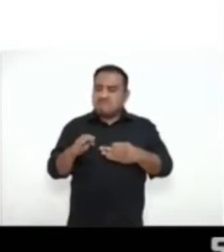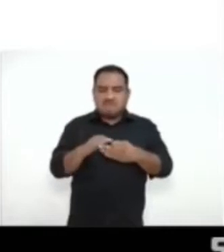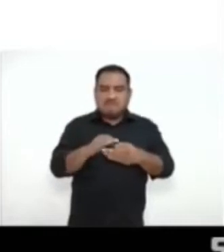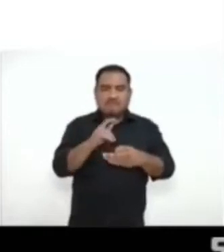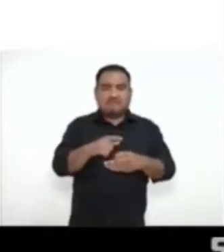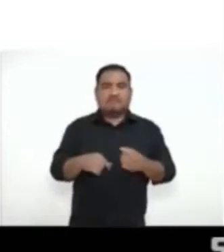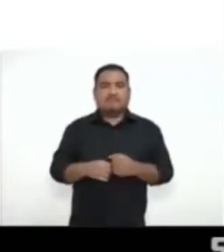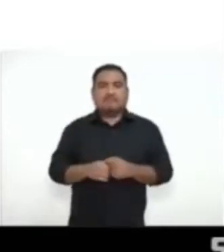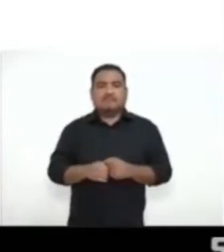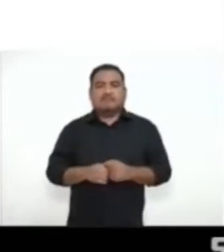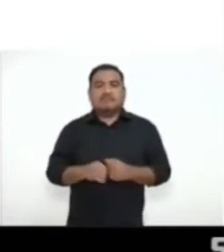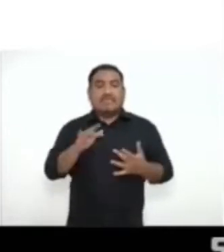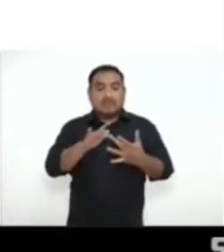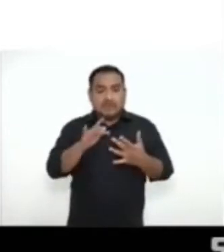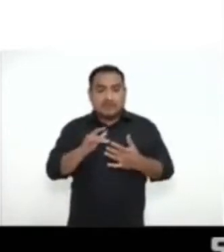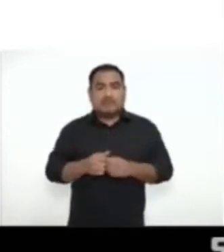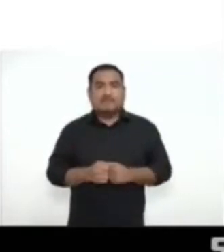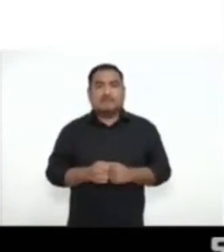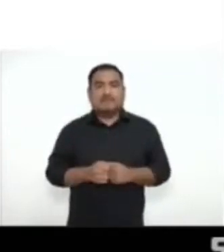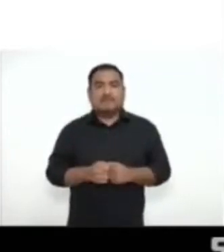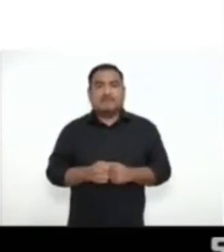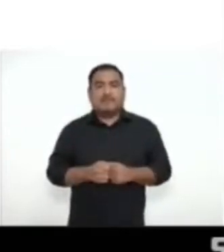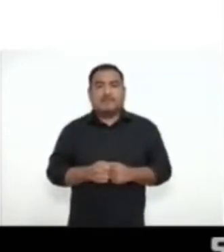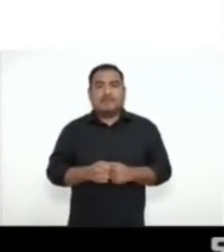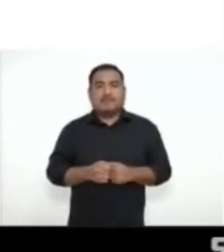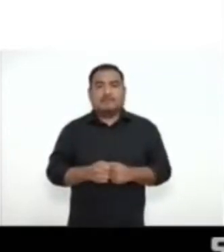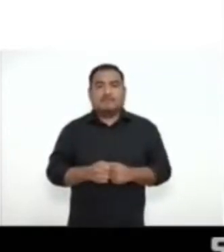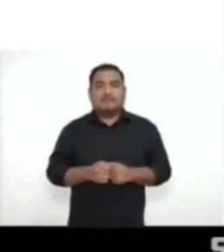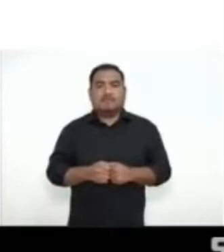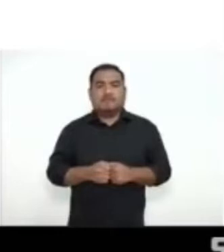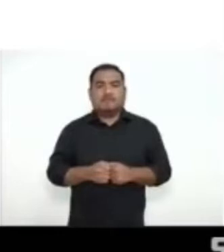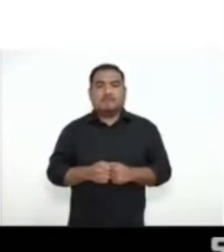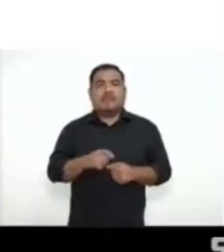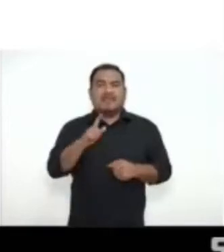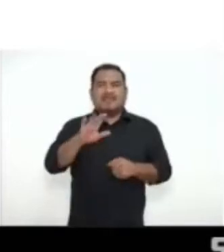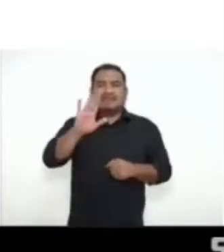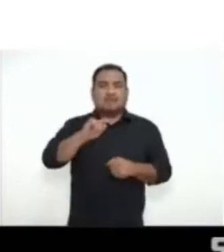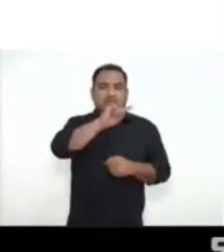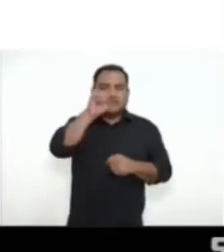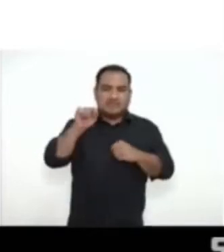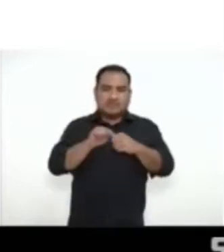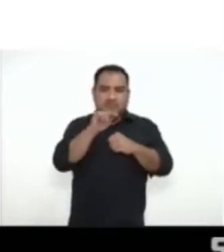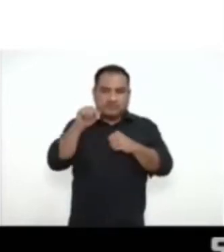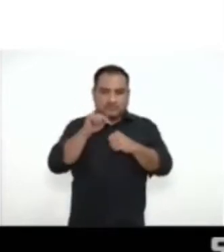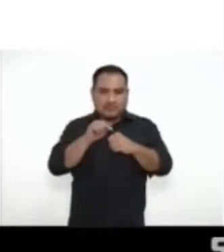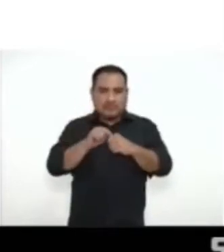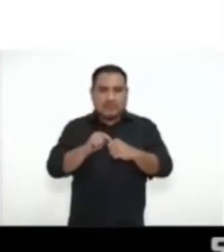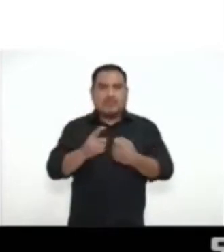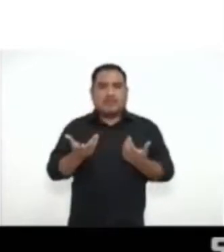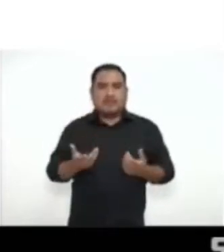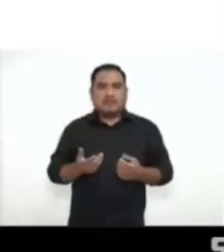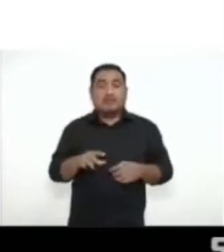cingulus, que es, de alguna manera, este giro cingulado, es en donde ahorita van a ver